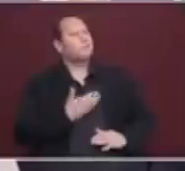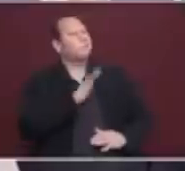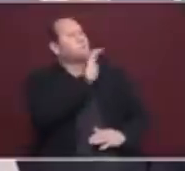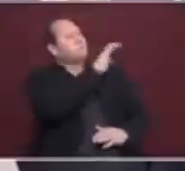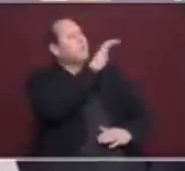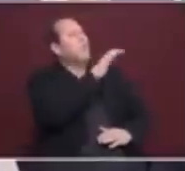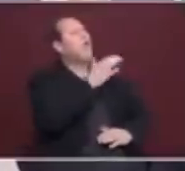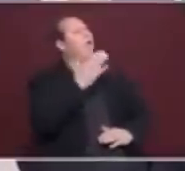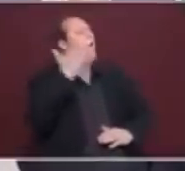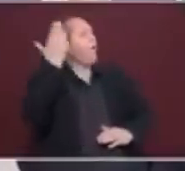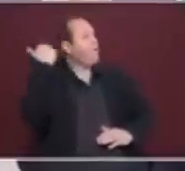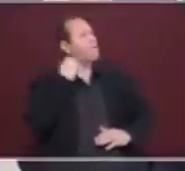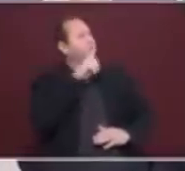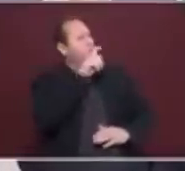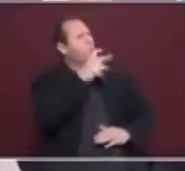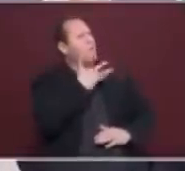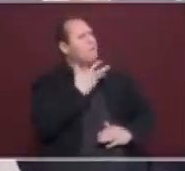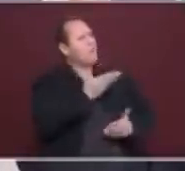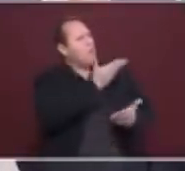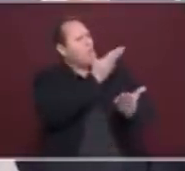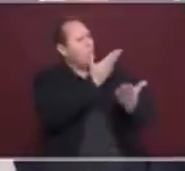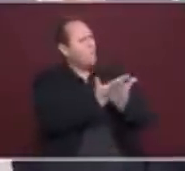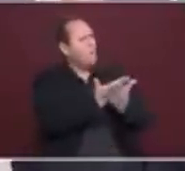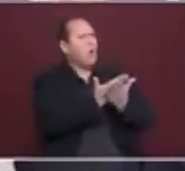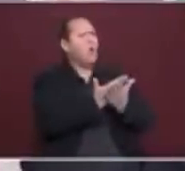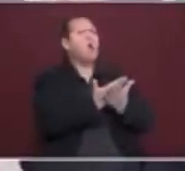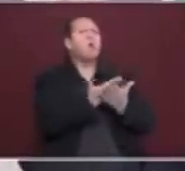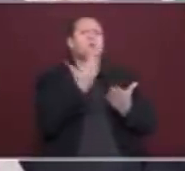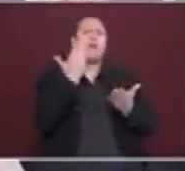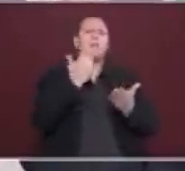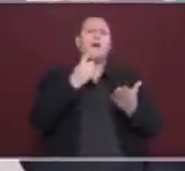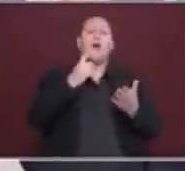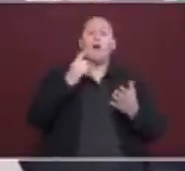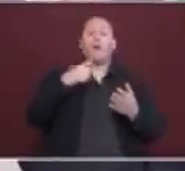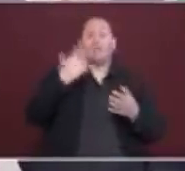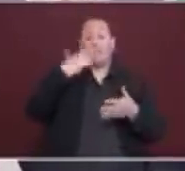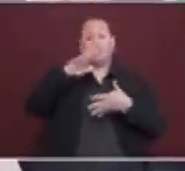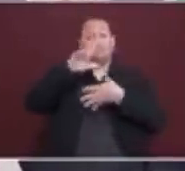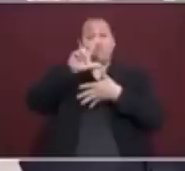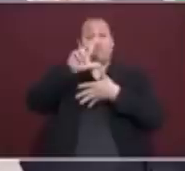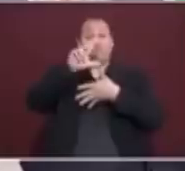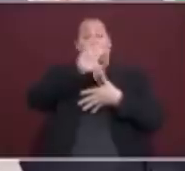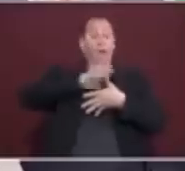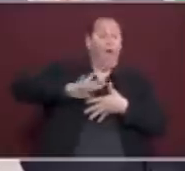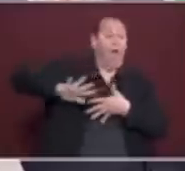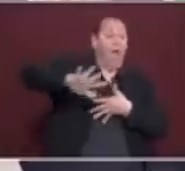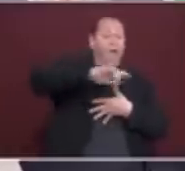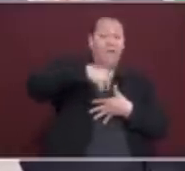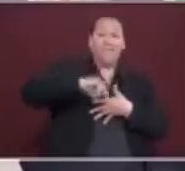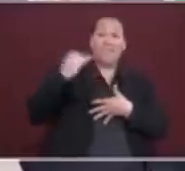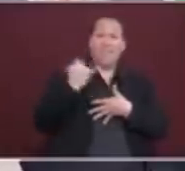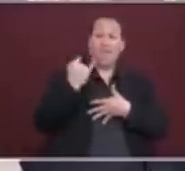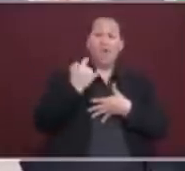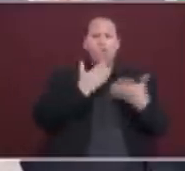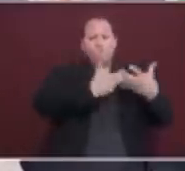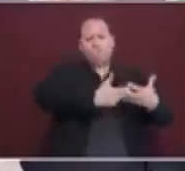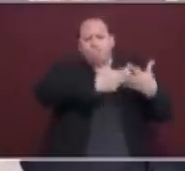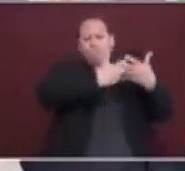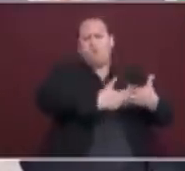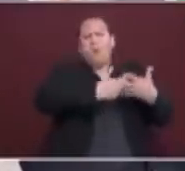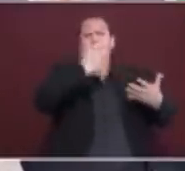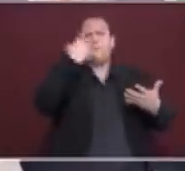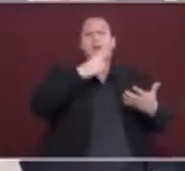había otra propuesta también de hacer la planta desaladora más grande de américa latina aquí en tijuana esa planta